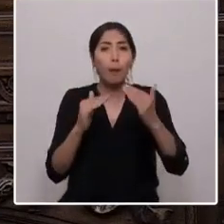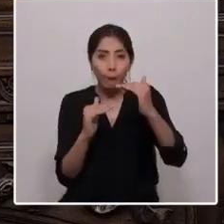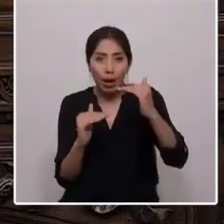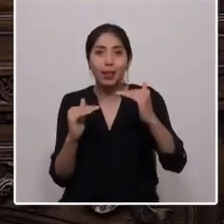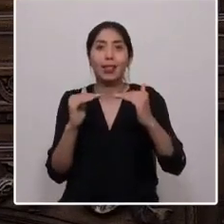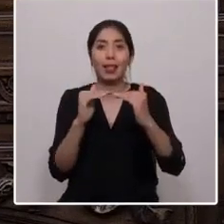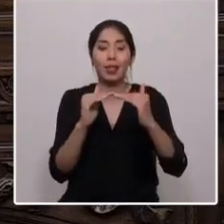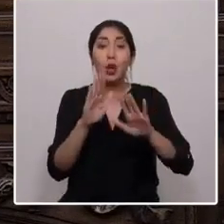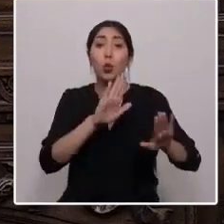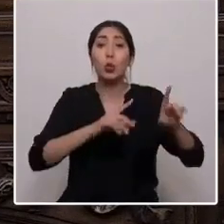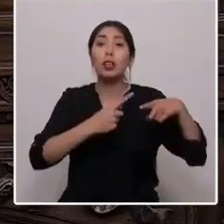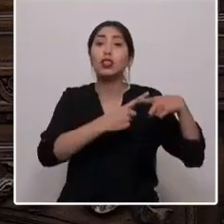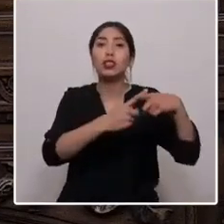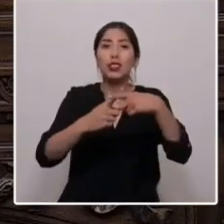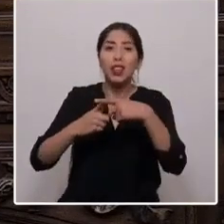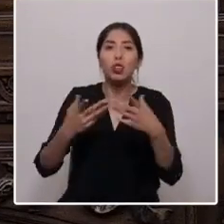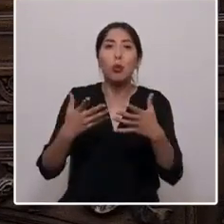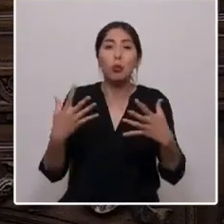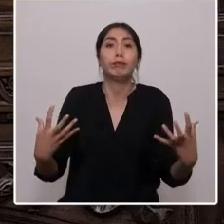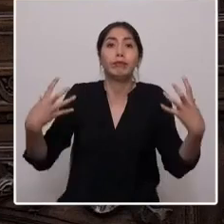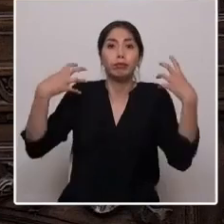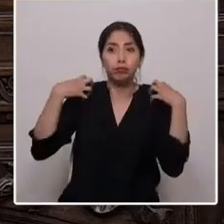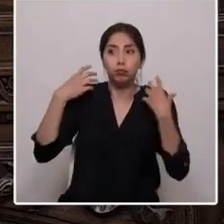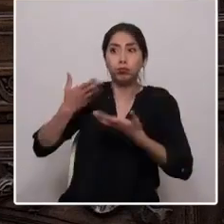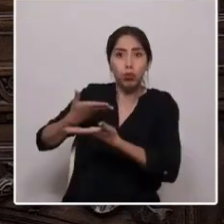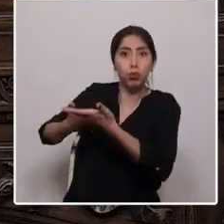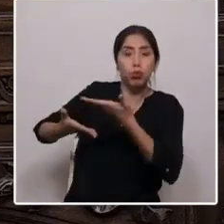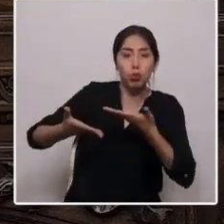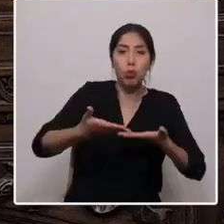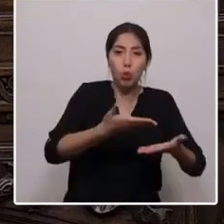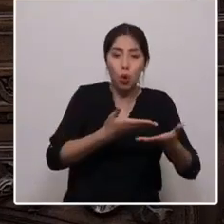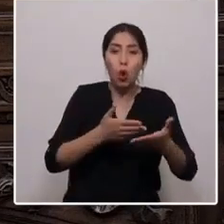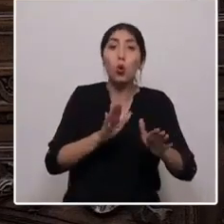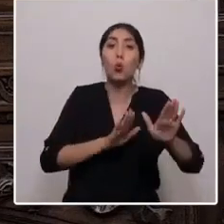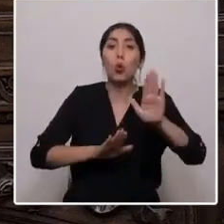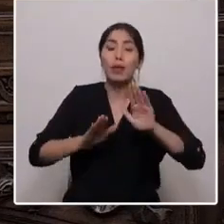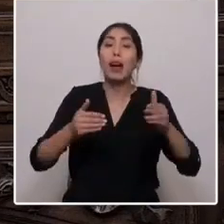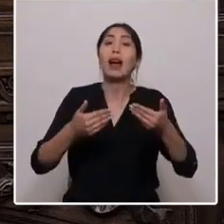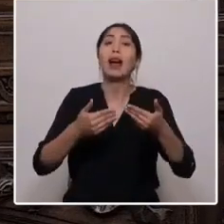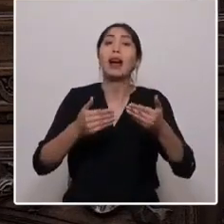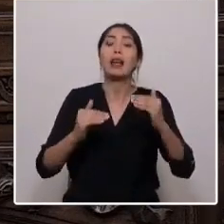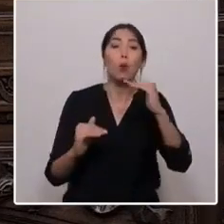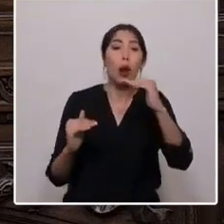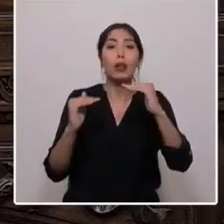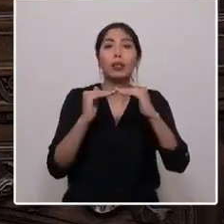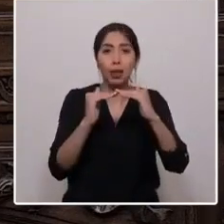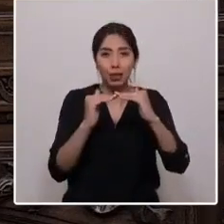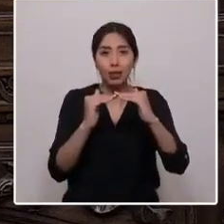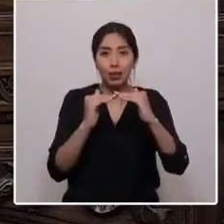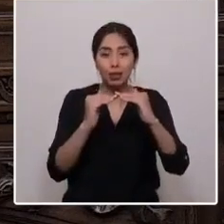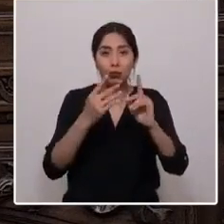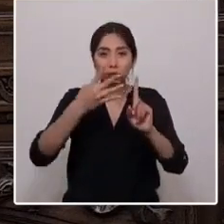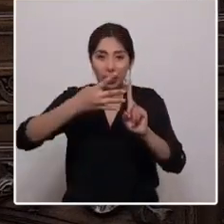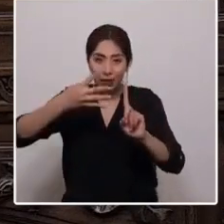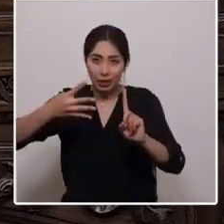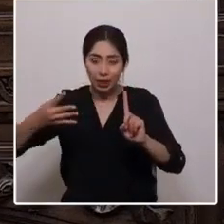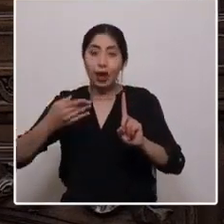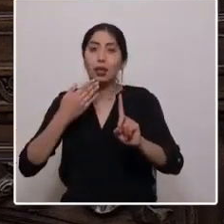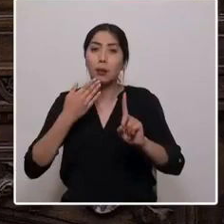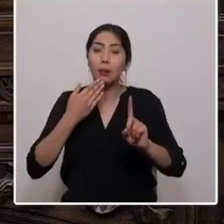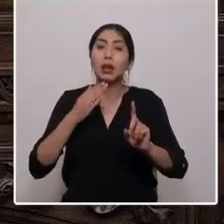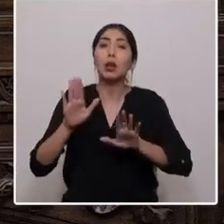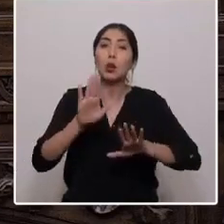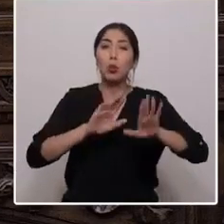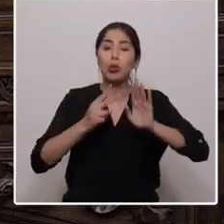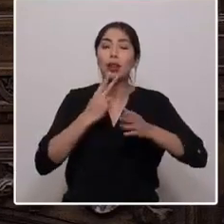la corresponsabilidad que cuiden la igualdad a través de la diversidad y que cuide la vida a través de la línea